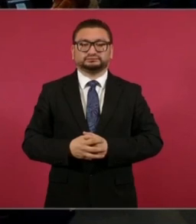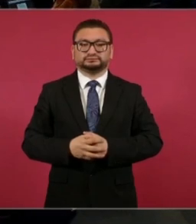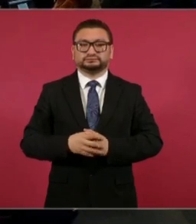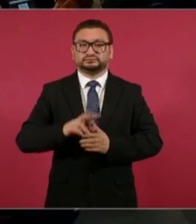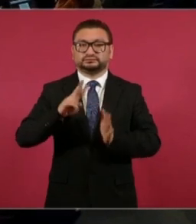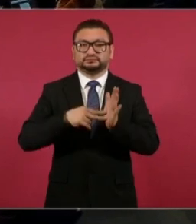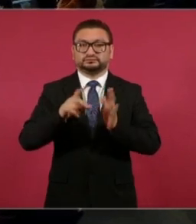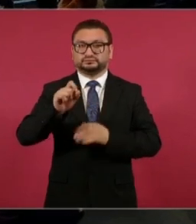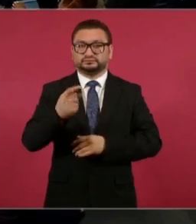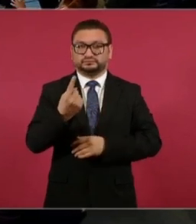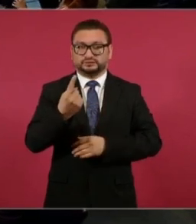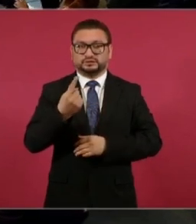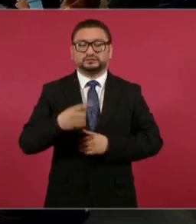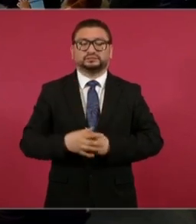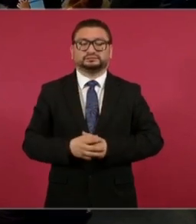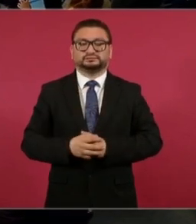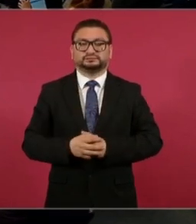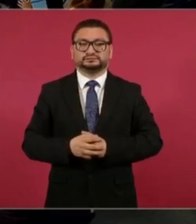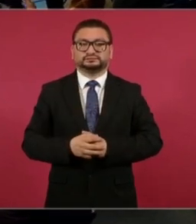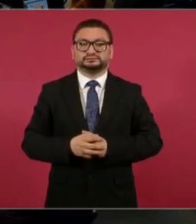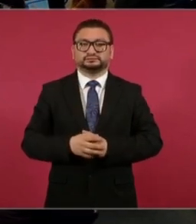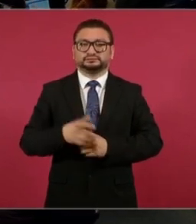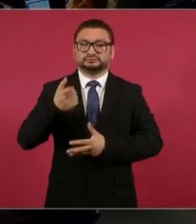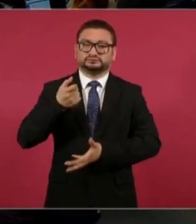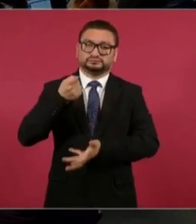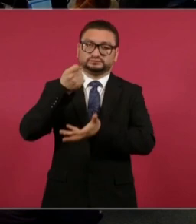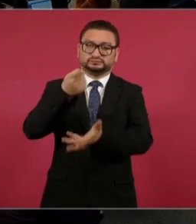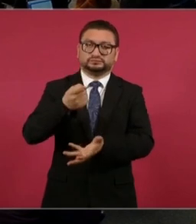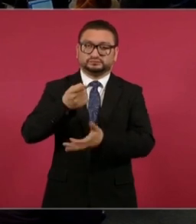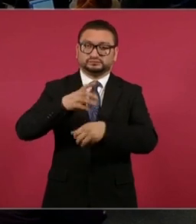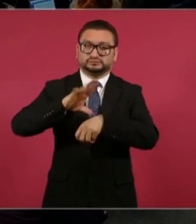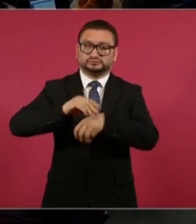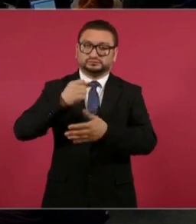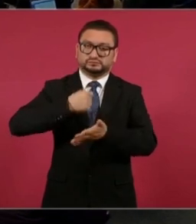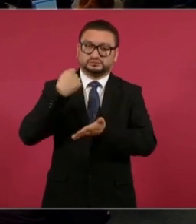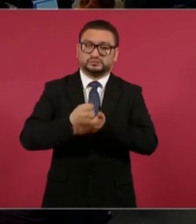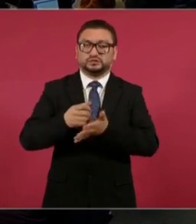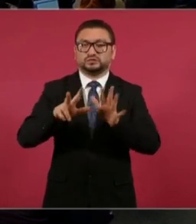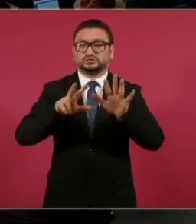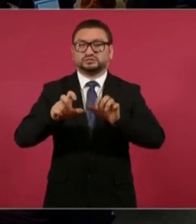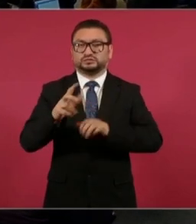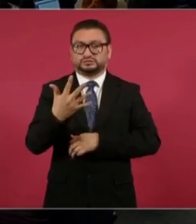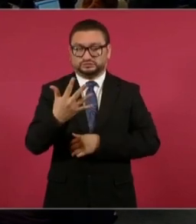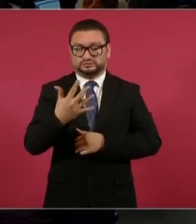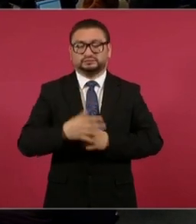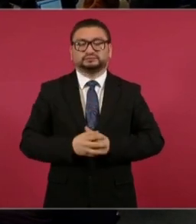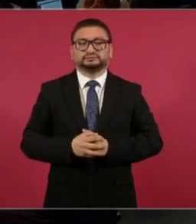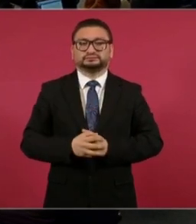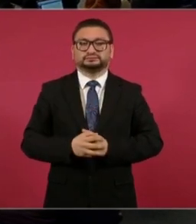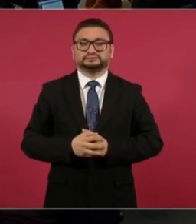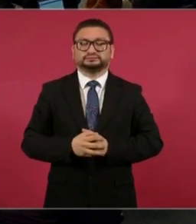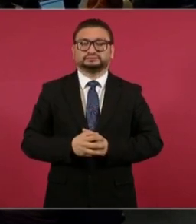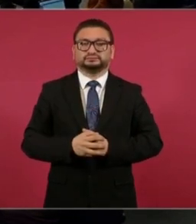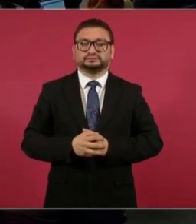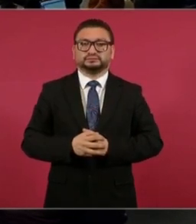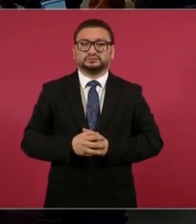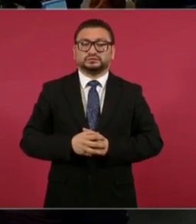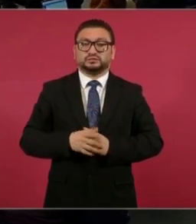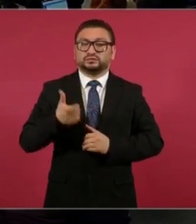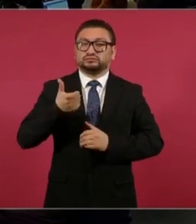en el 21 autorizan 805 en el presupuesto